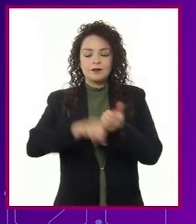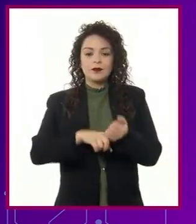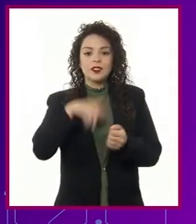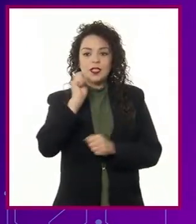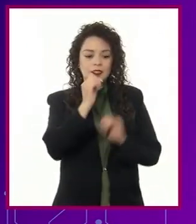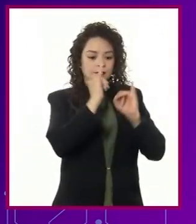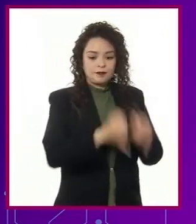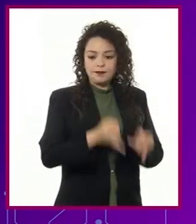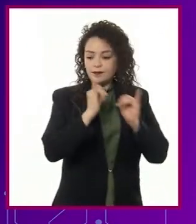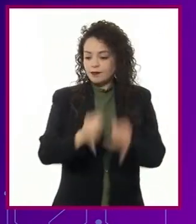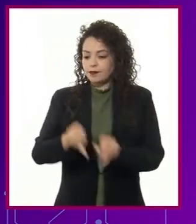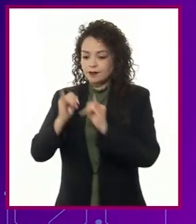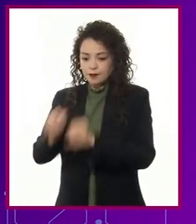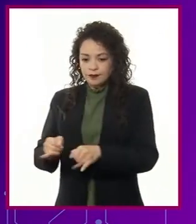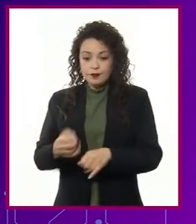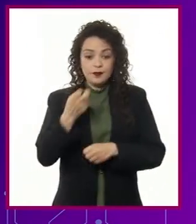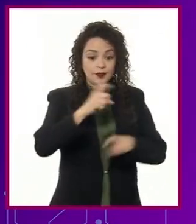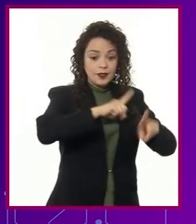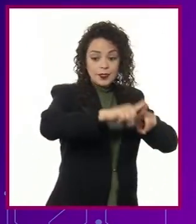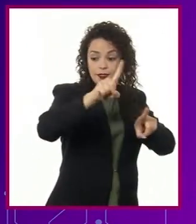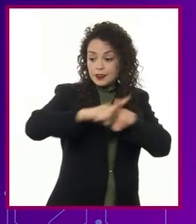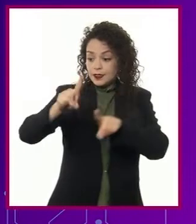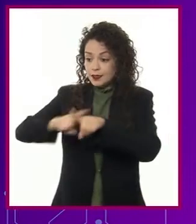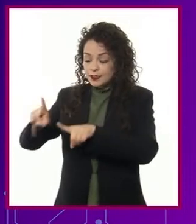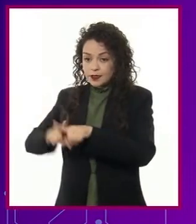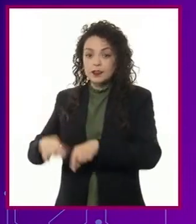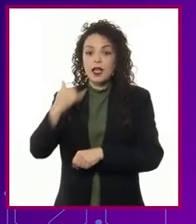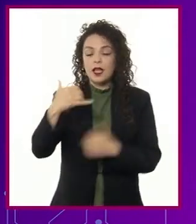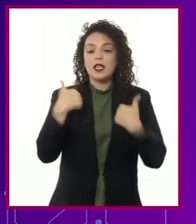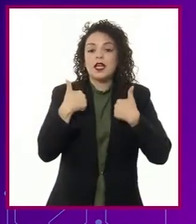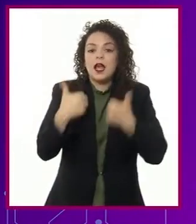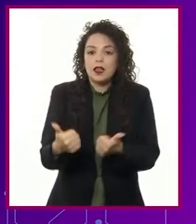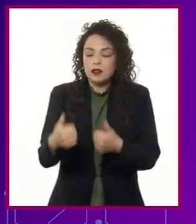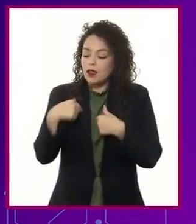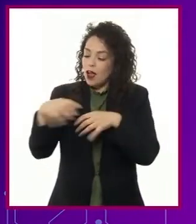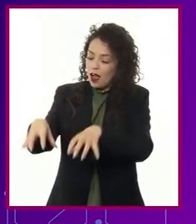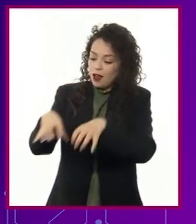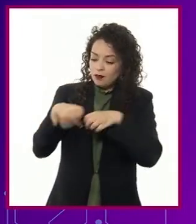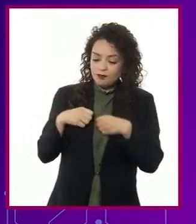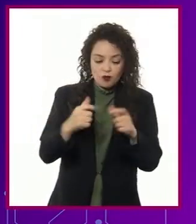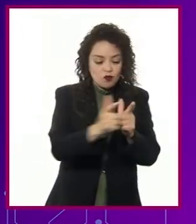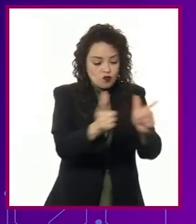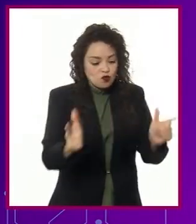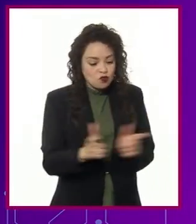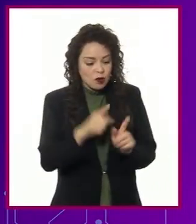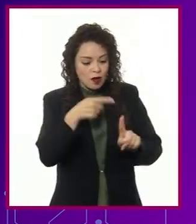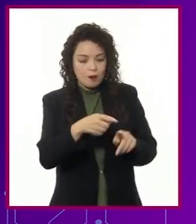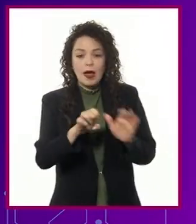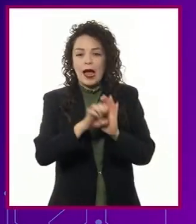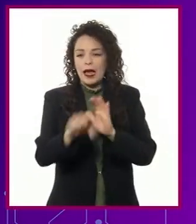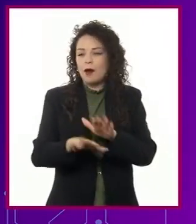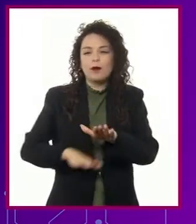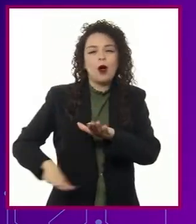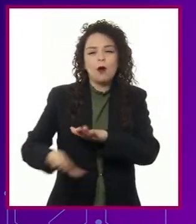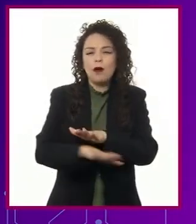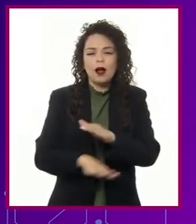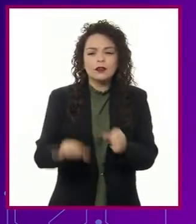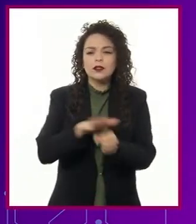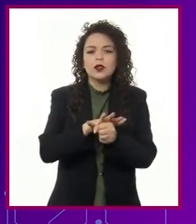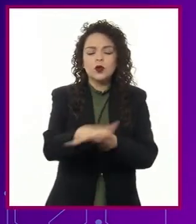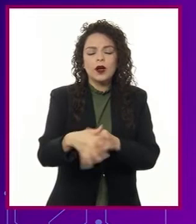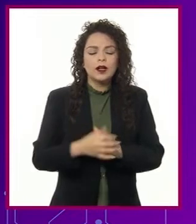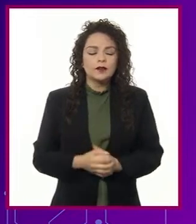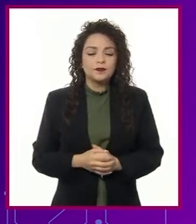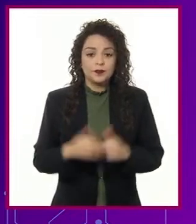diferenciación y a partir de la asimilación a un grupo. Vamos, en el sentido más básico, implica que